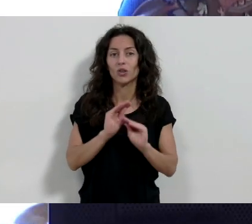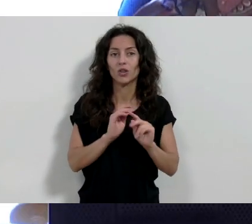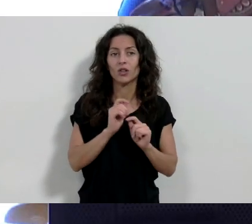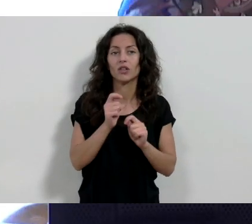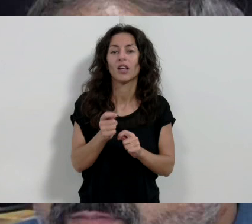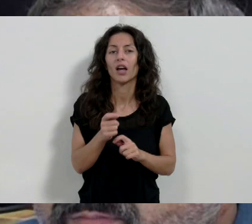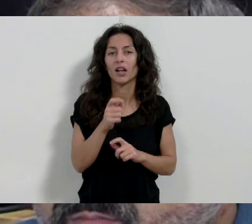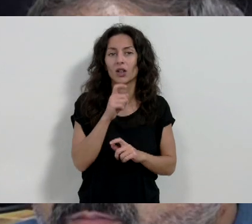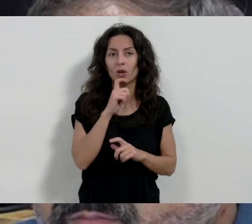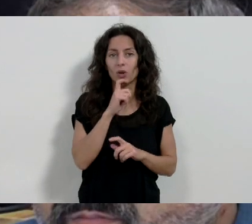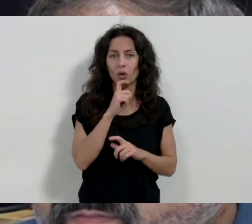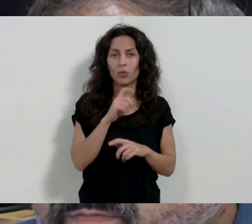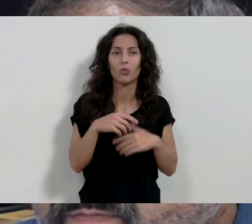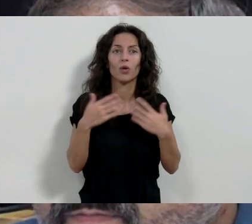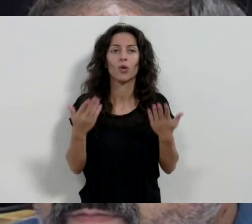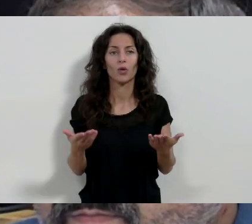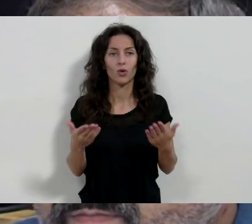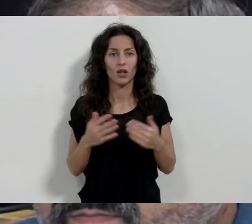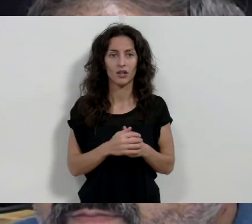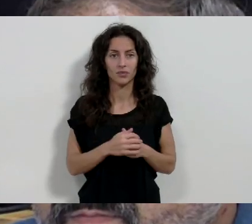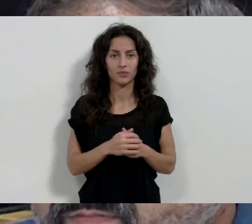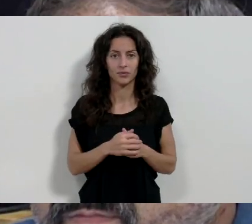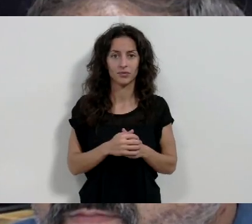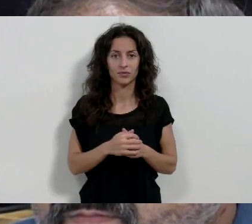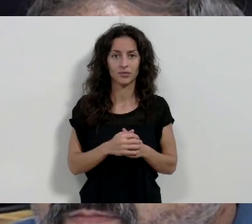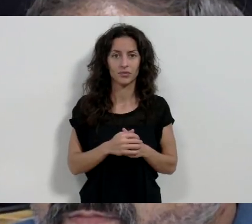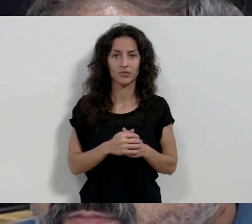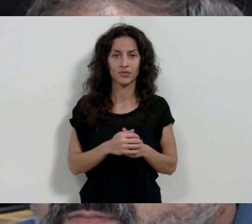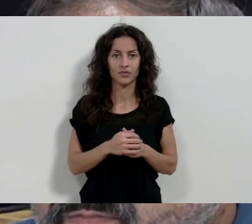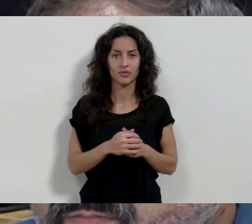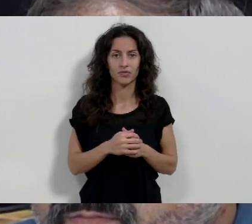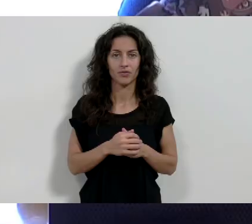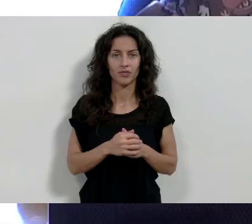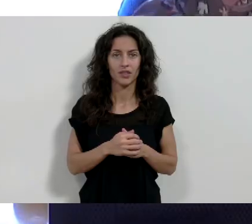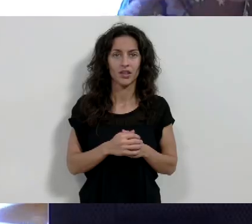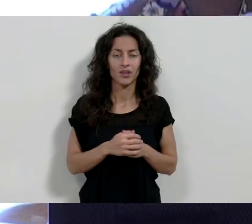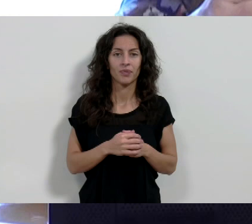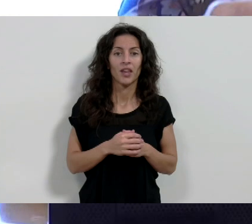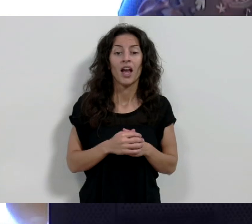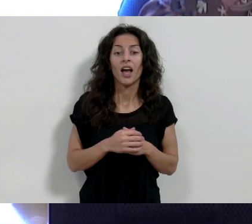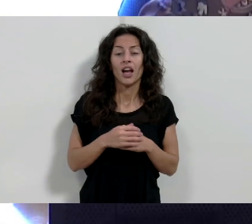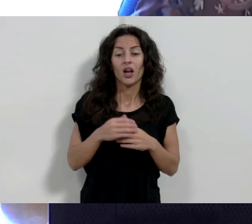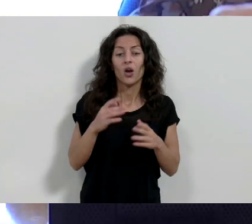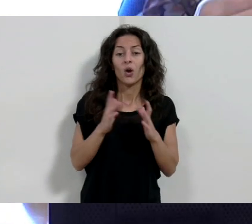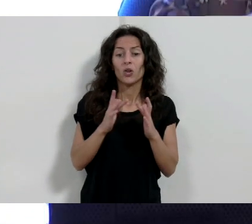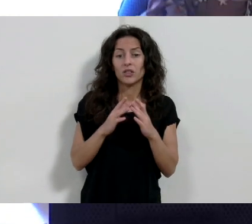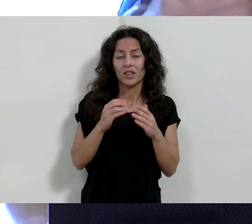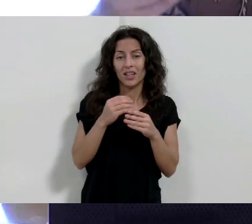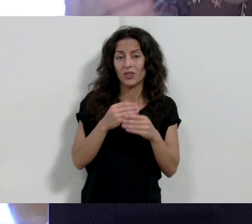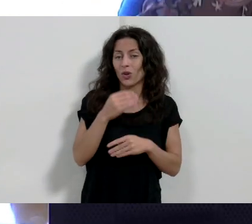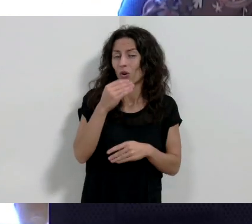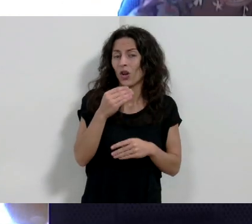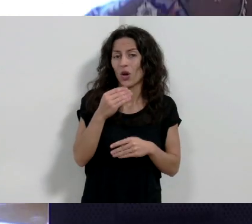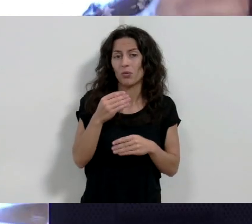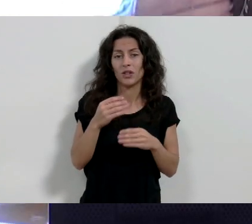Que el contacto con las comunidades no puede ser solo sancionar, que es de lo que usted presume. O sea, que el contacto del ayuntamiento con